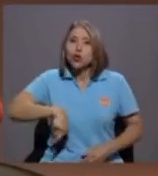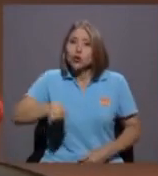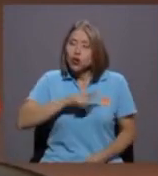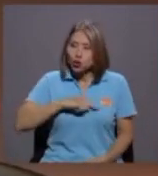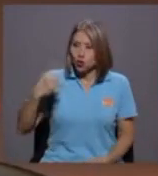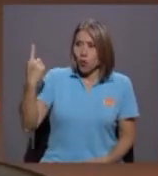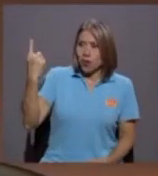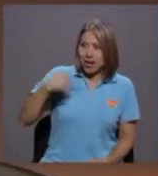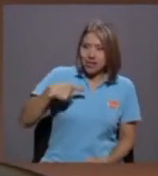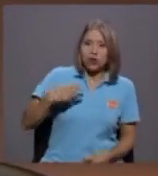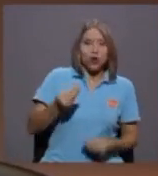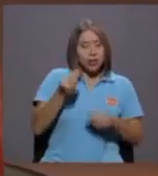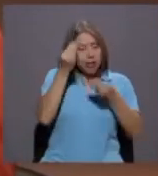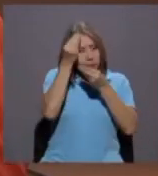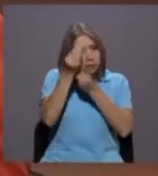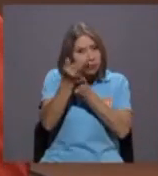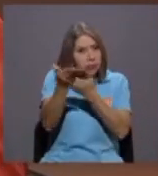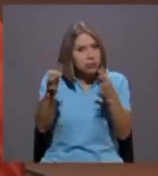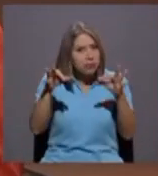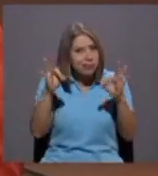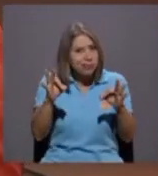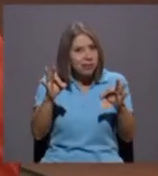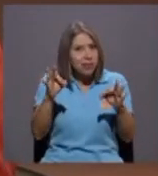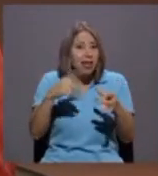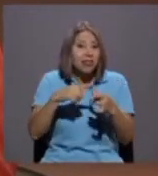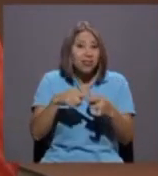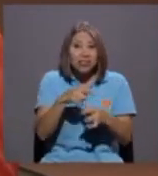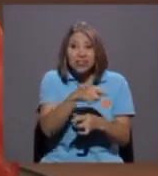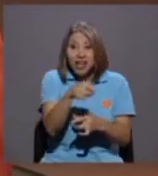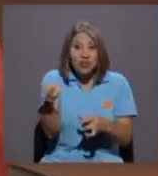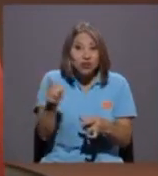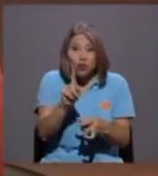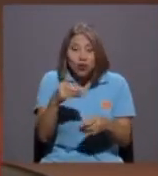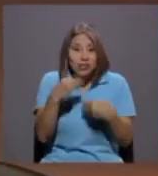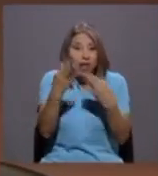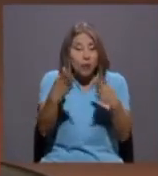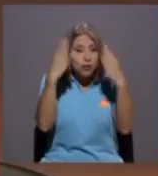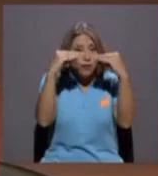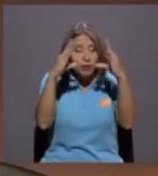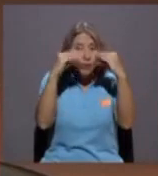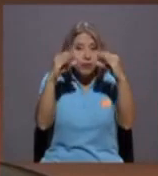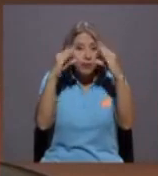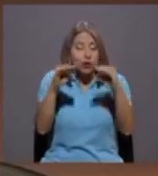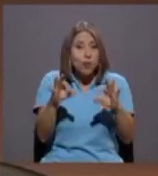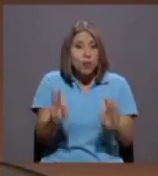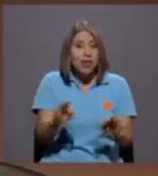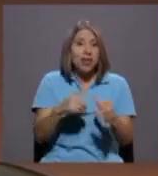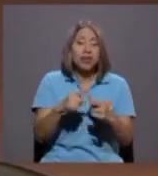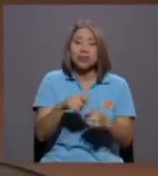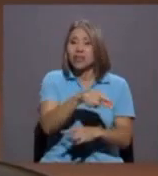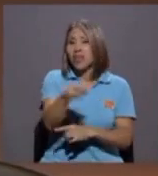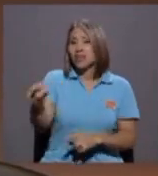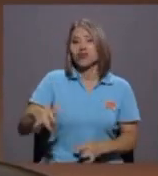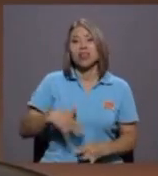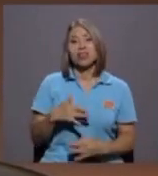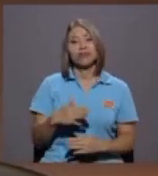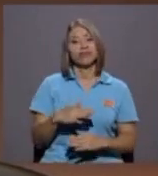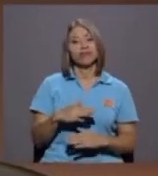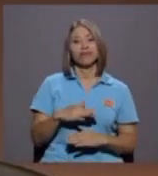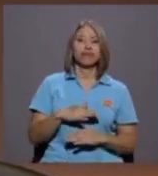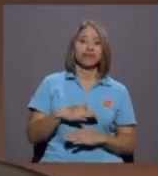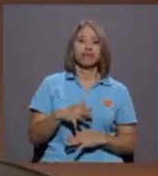manera oportuna, vamos a tener un ciudadano insatisfecho, ¿verdad? Entonces, esos son los temas que tenemos que cambiar, los que